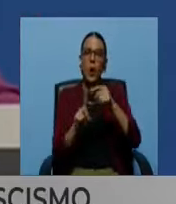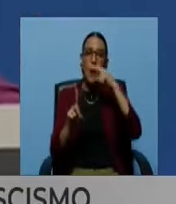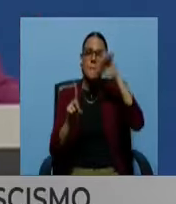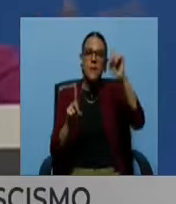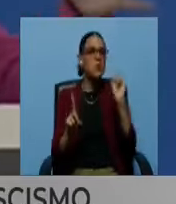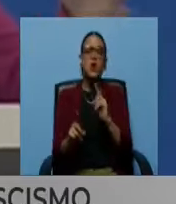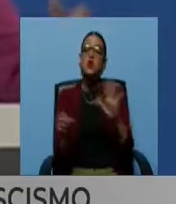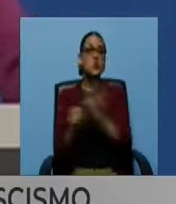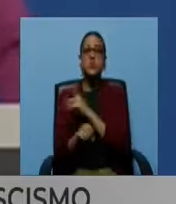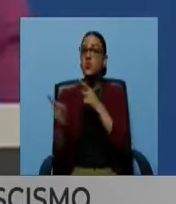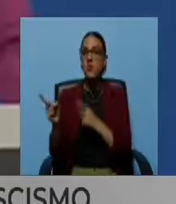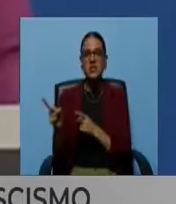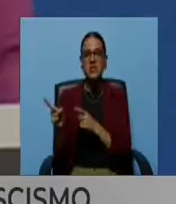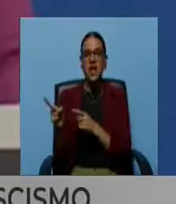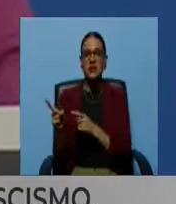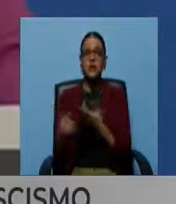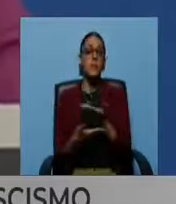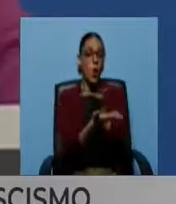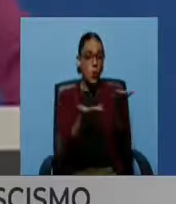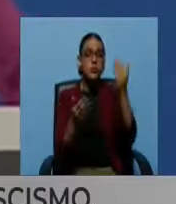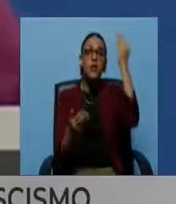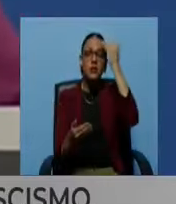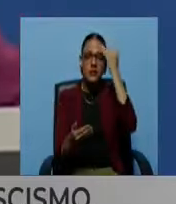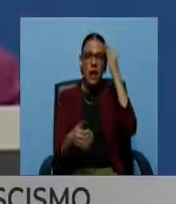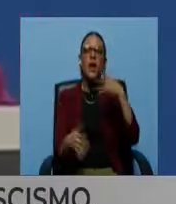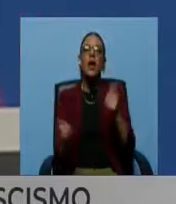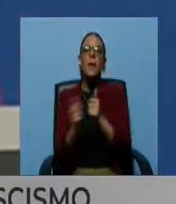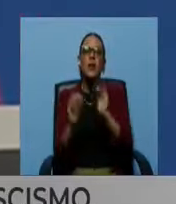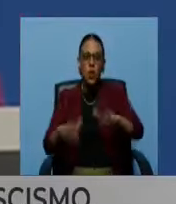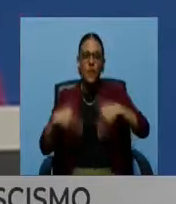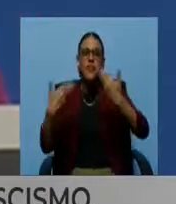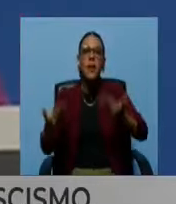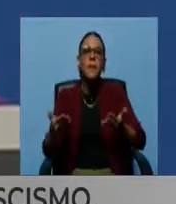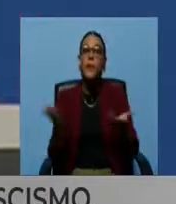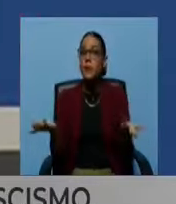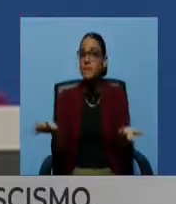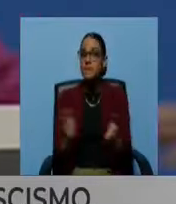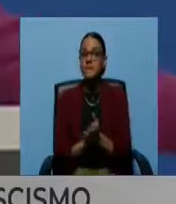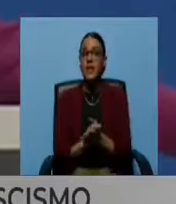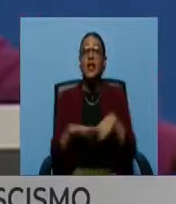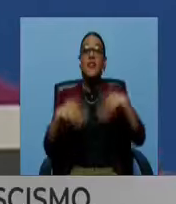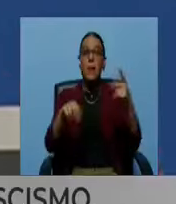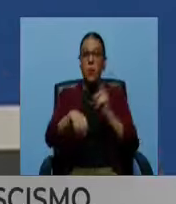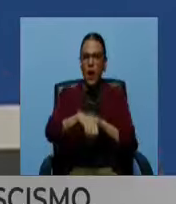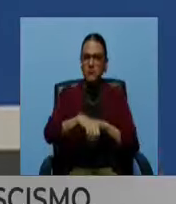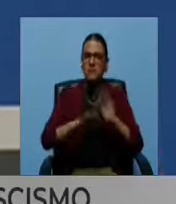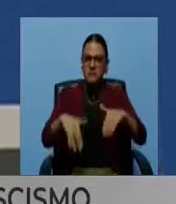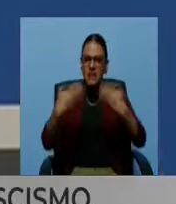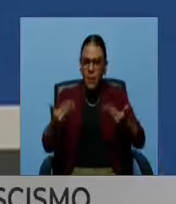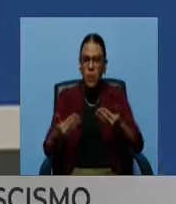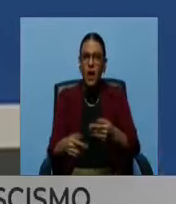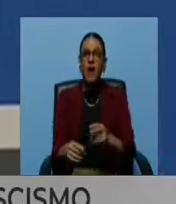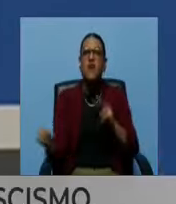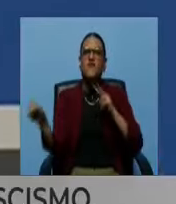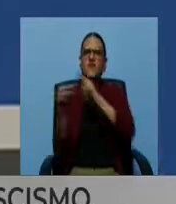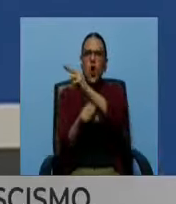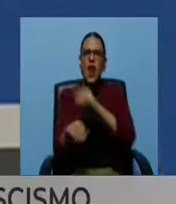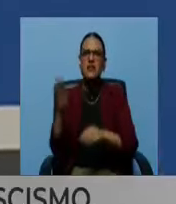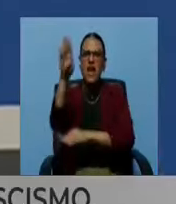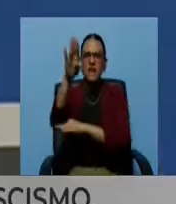julio. Ustedes saben lo que pasó después. Horas más tarde, la violencia fascista en la